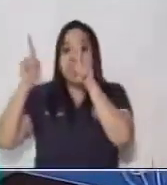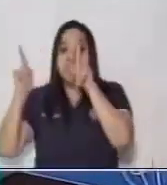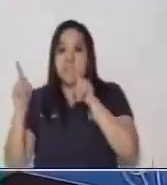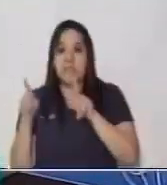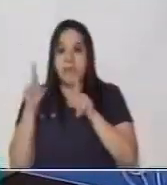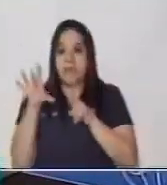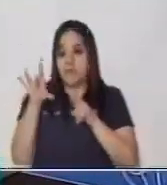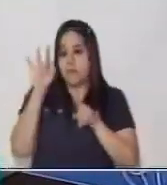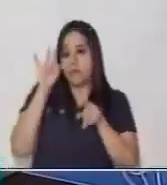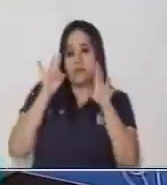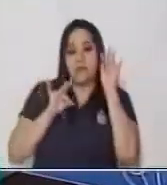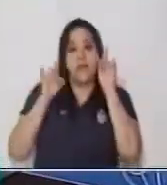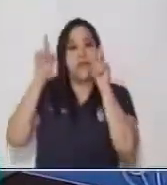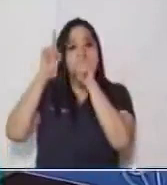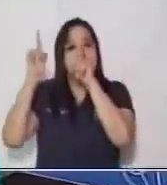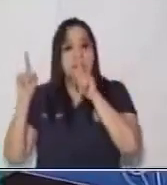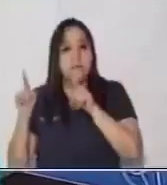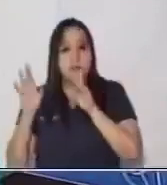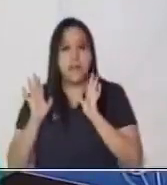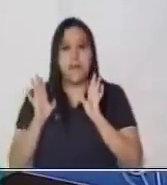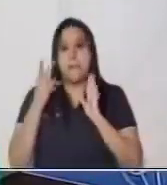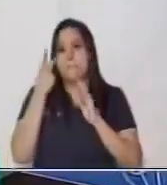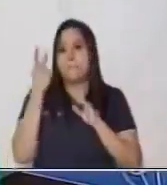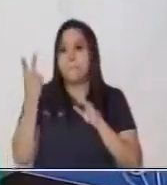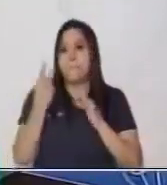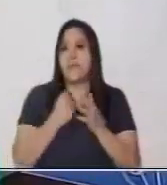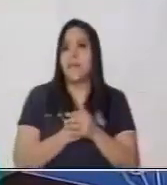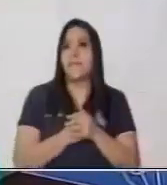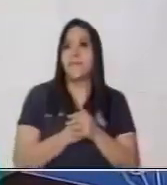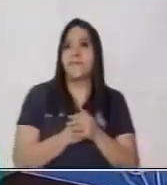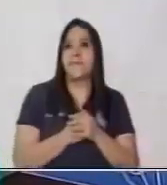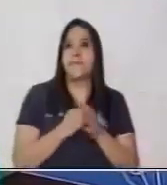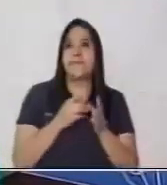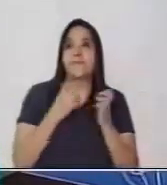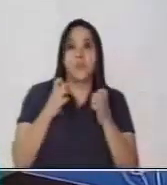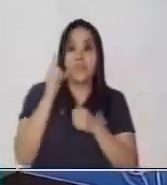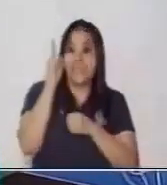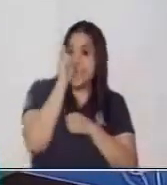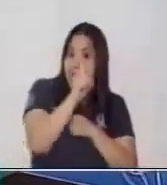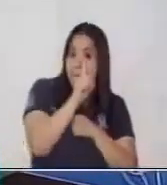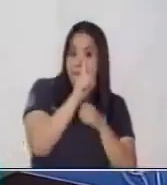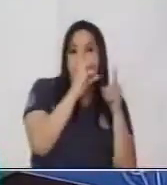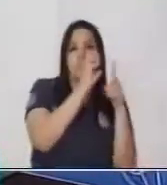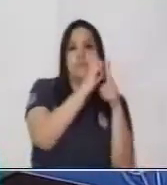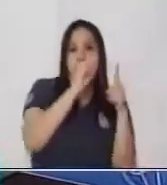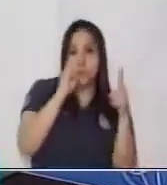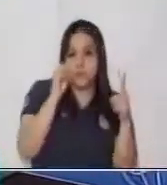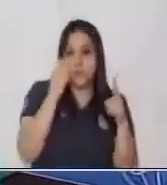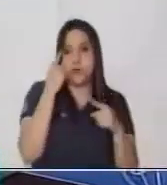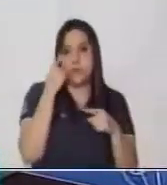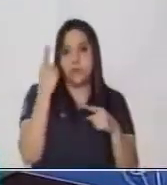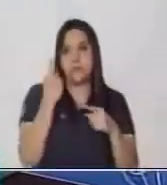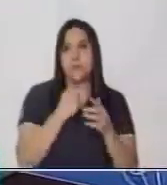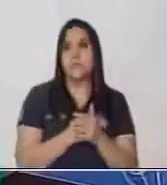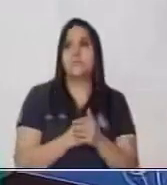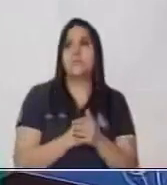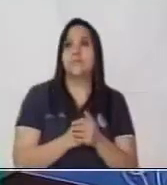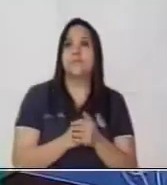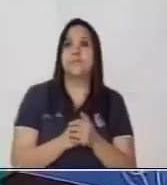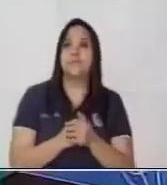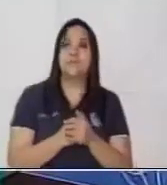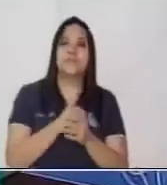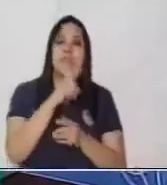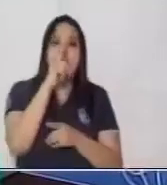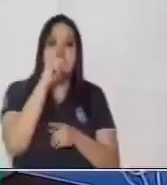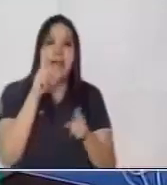encierran entre paréntesis. Veamos. Entonces, esta es la primera proposición. También una de